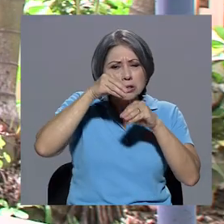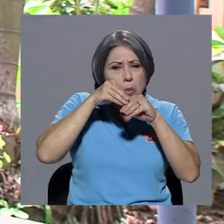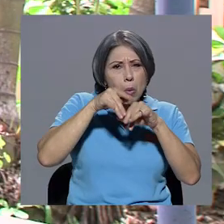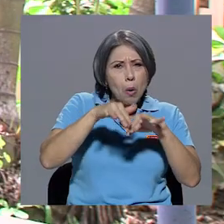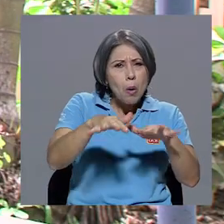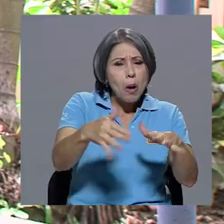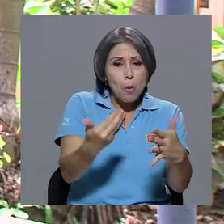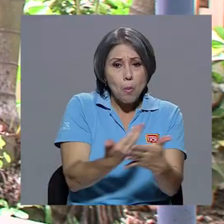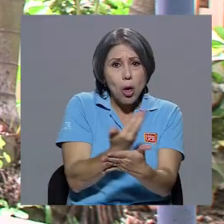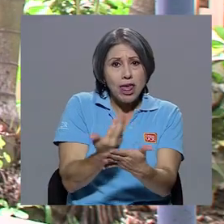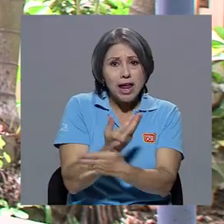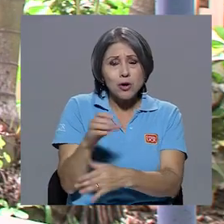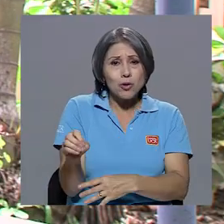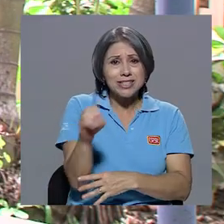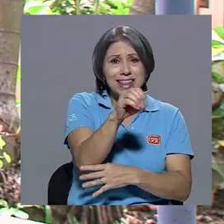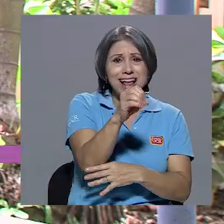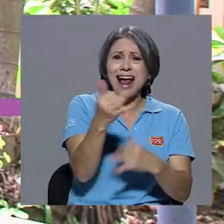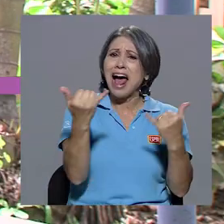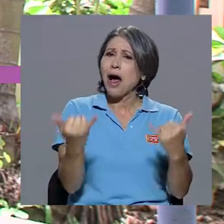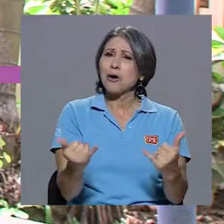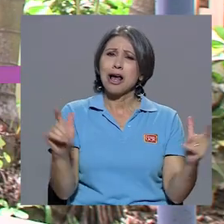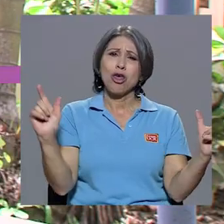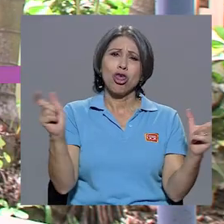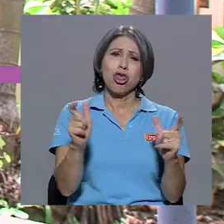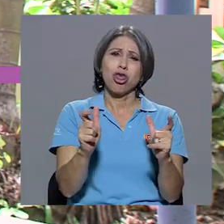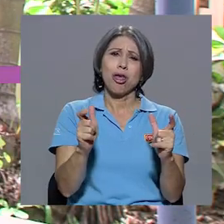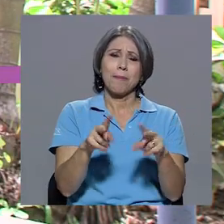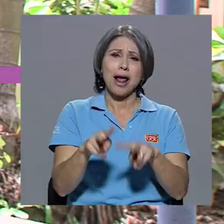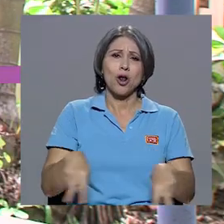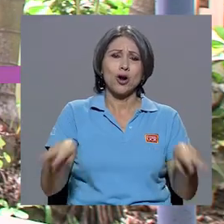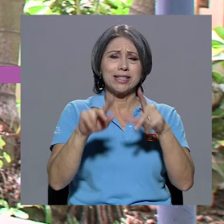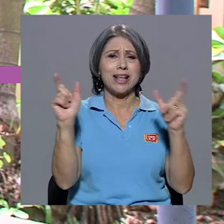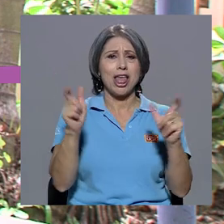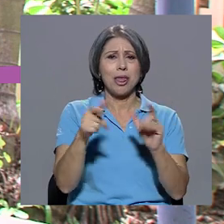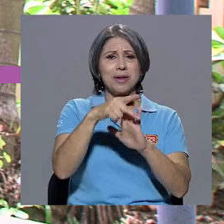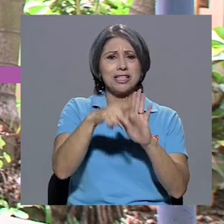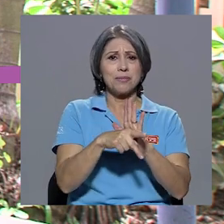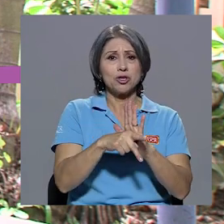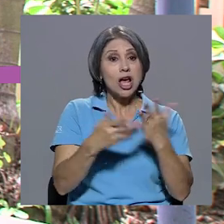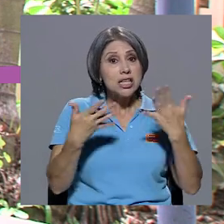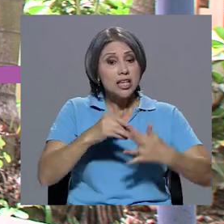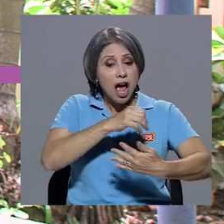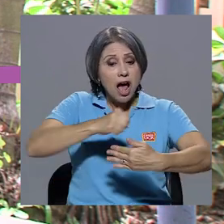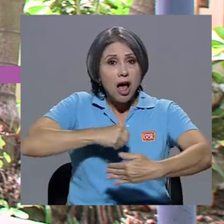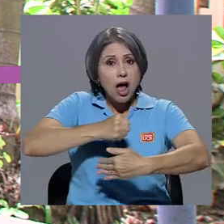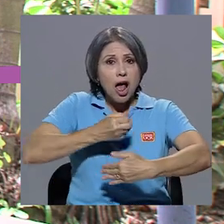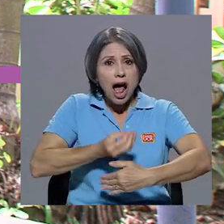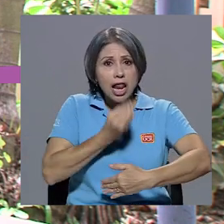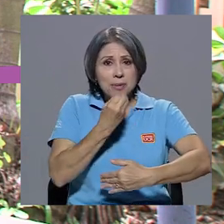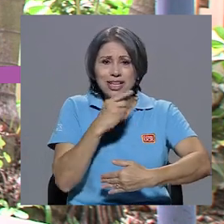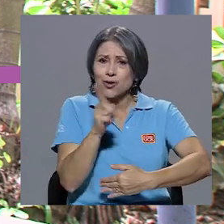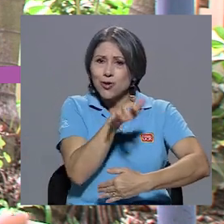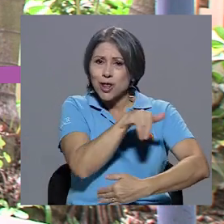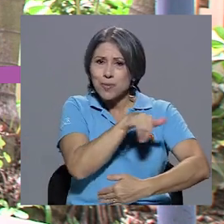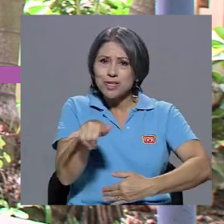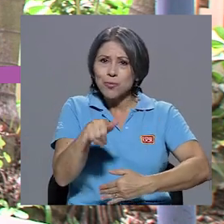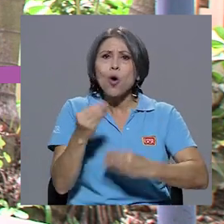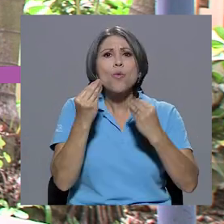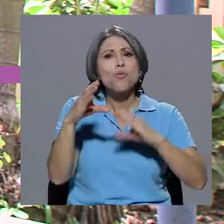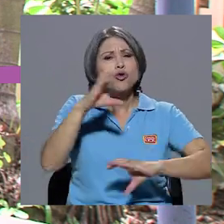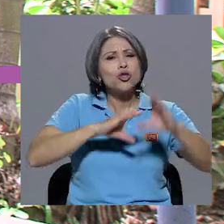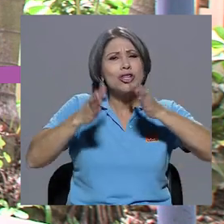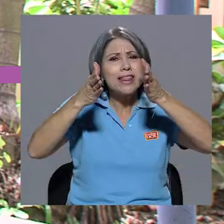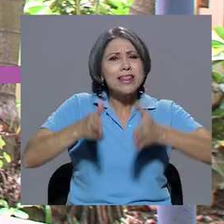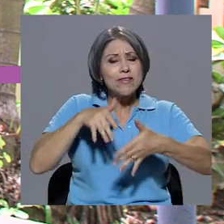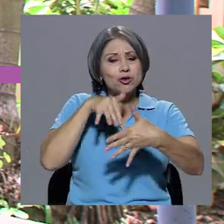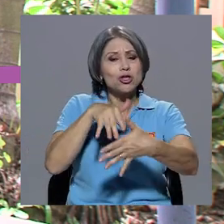de moderna y occidental, están perdiendo mucho de los valores y los principios que tenían. La alimentación no es lo mismo. Hay muchos científicos que estudian las